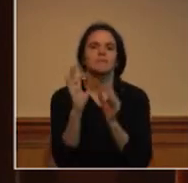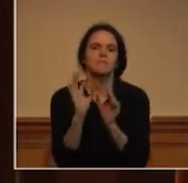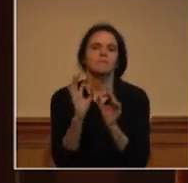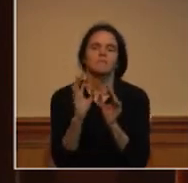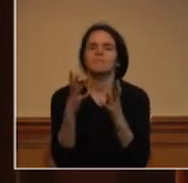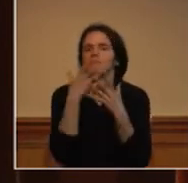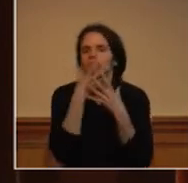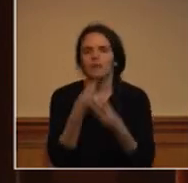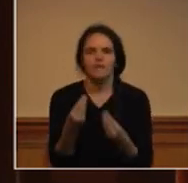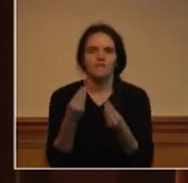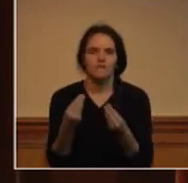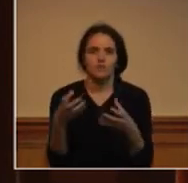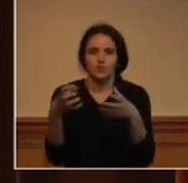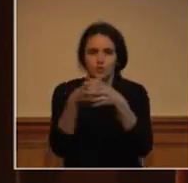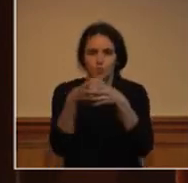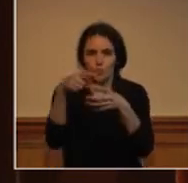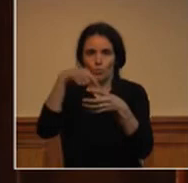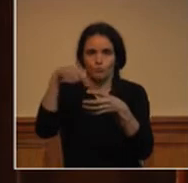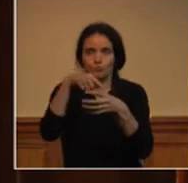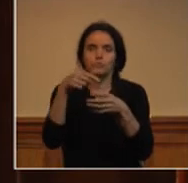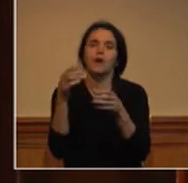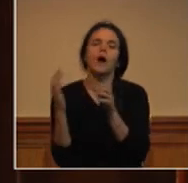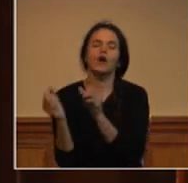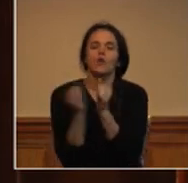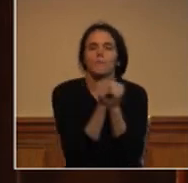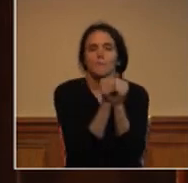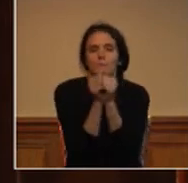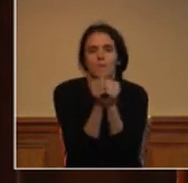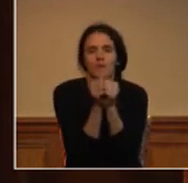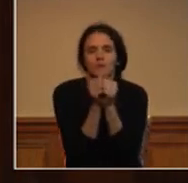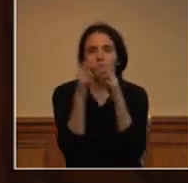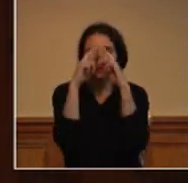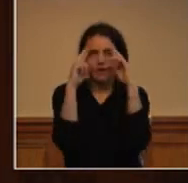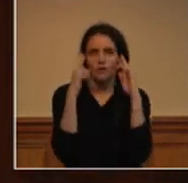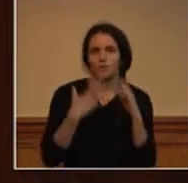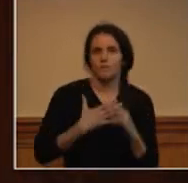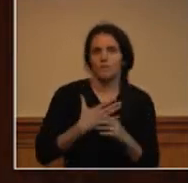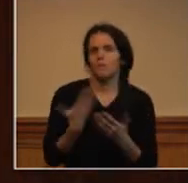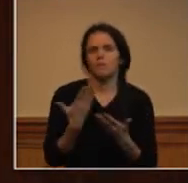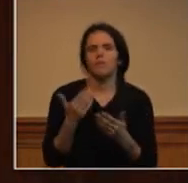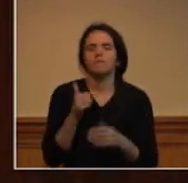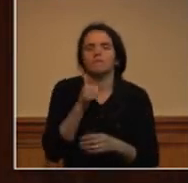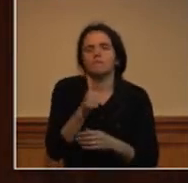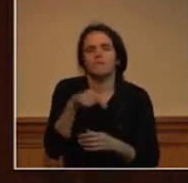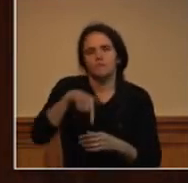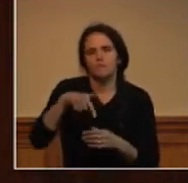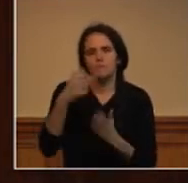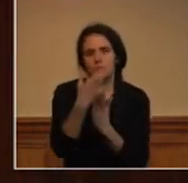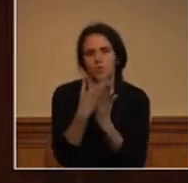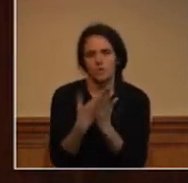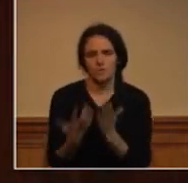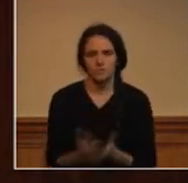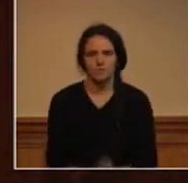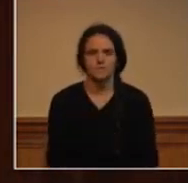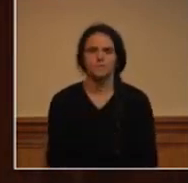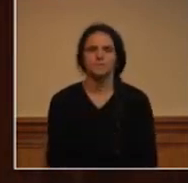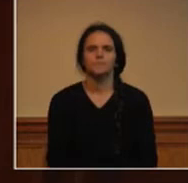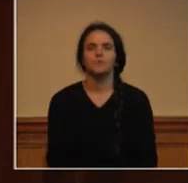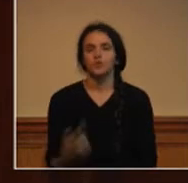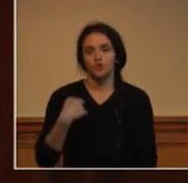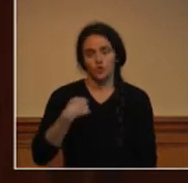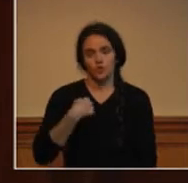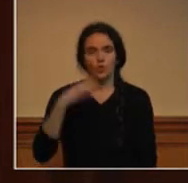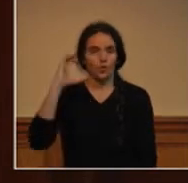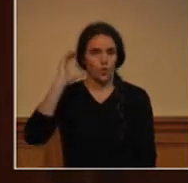equipo que nos acompañó, a Ricardo y a mí como directores de este proyecto. Yo soy